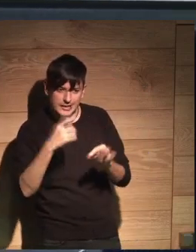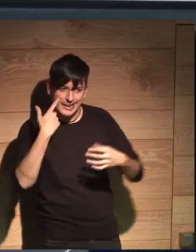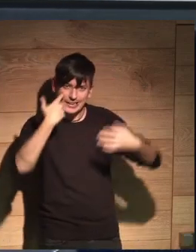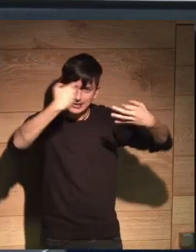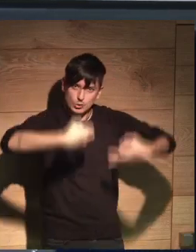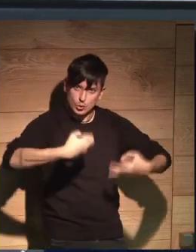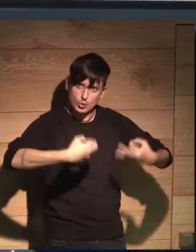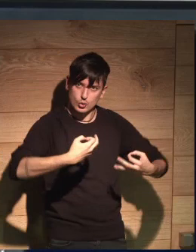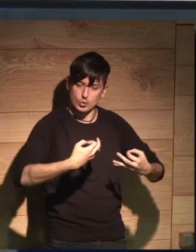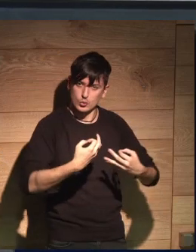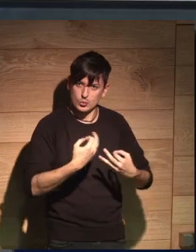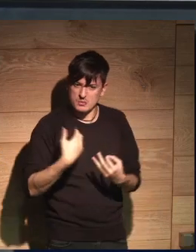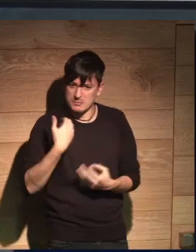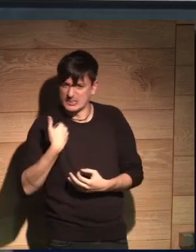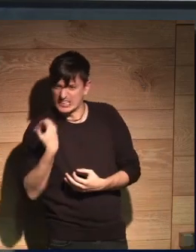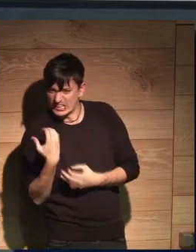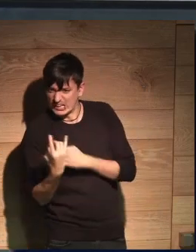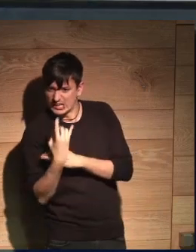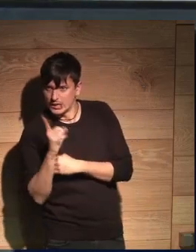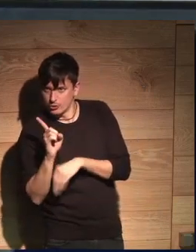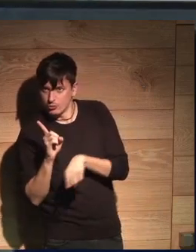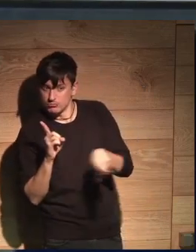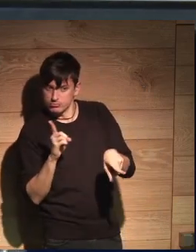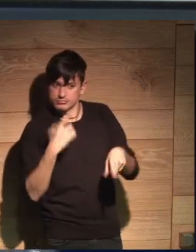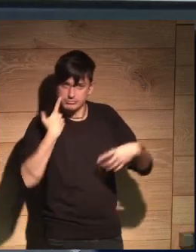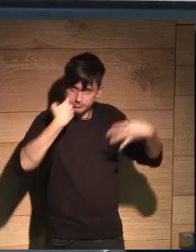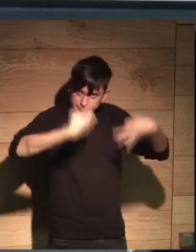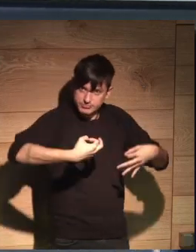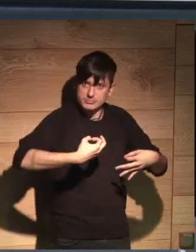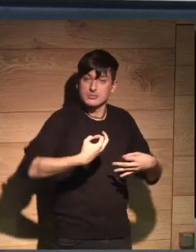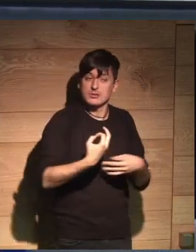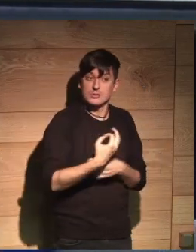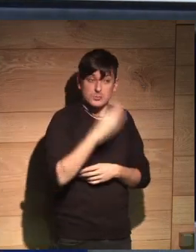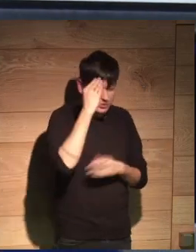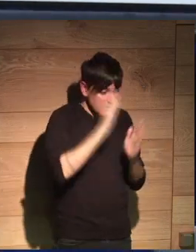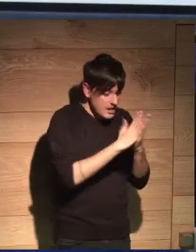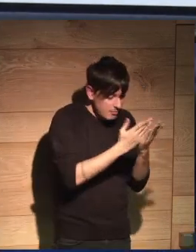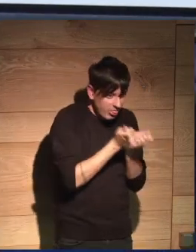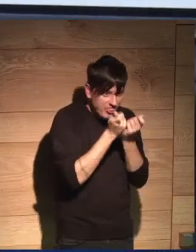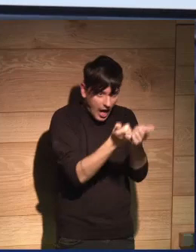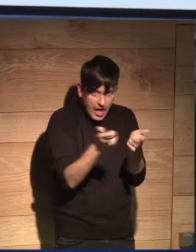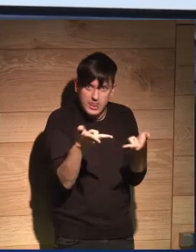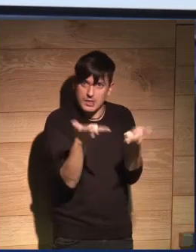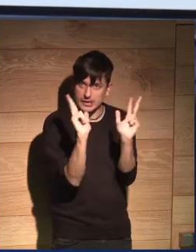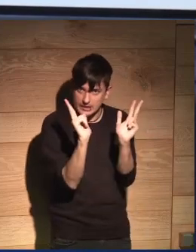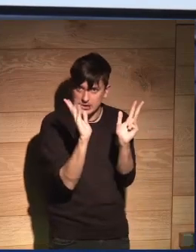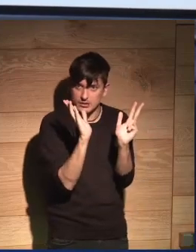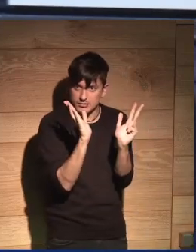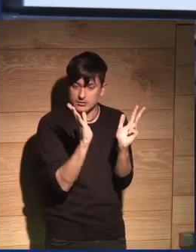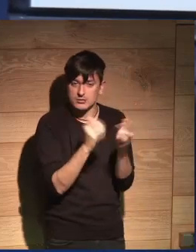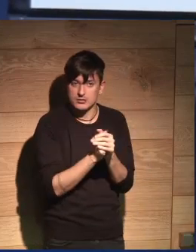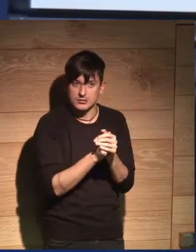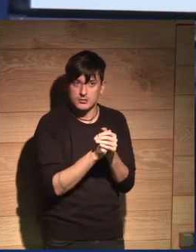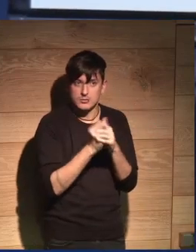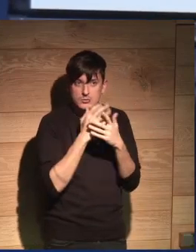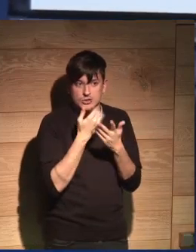en la mentira y en el fraude y en el engaño. Y yo creo que este libro proporciona eso. Proporciona libertad porque lo que le está